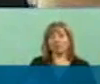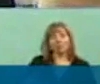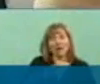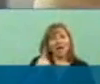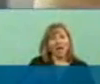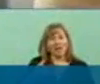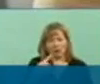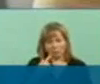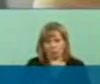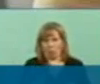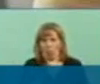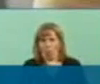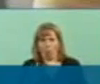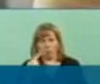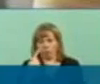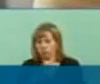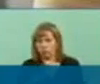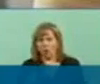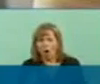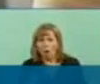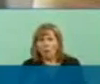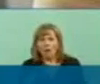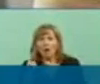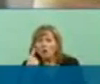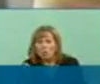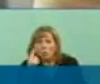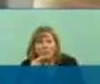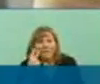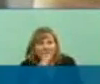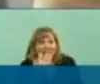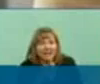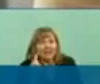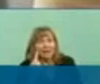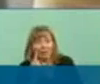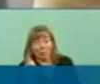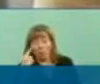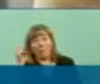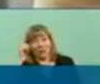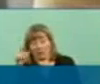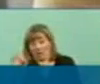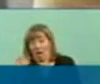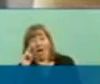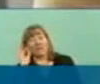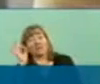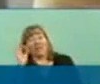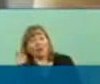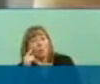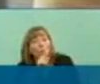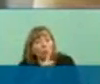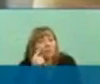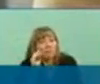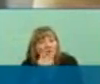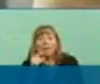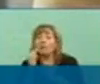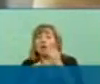No puede ser que no hayan podido prever con tanta inteligencia y tanta